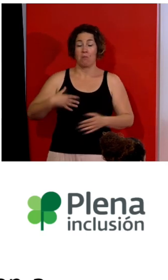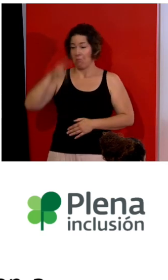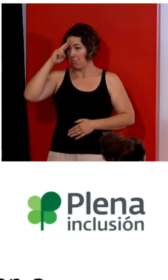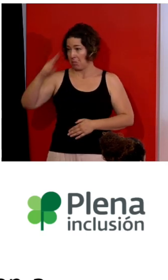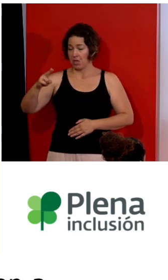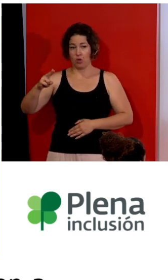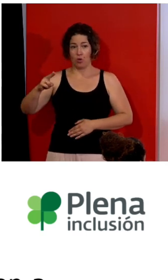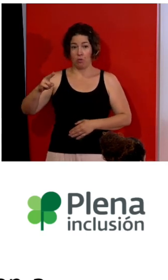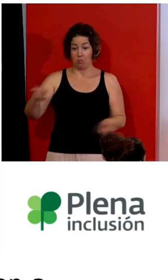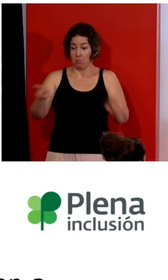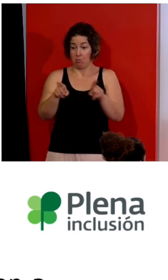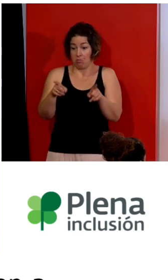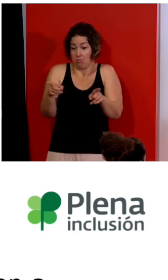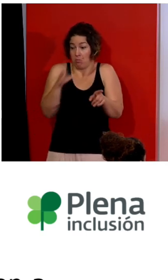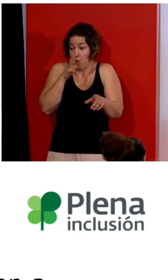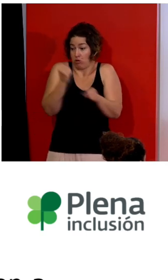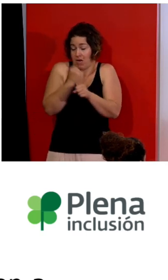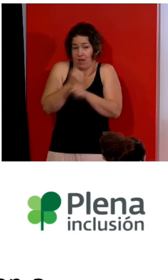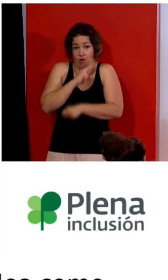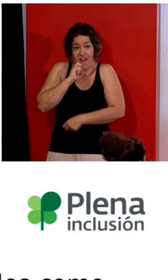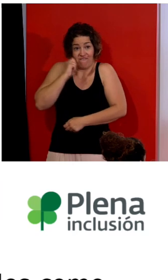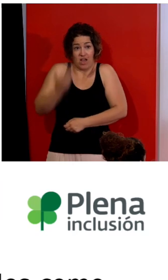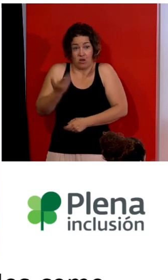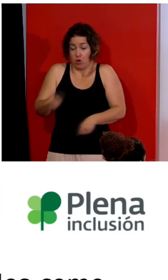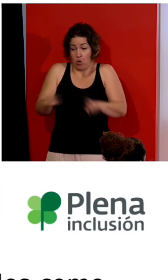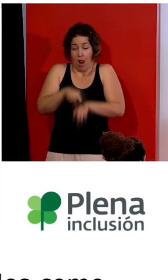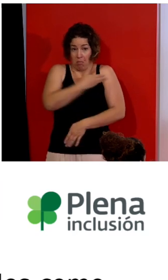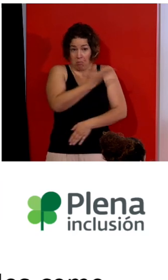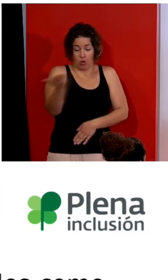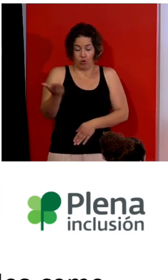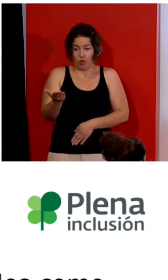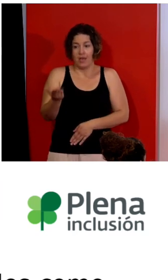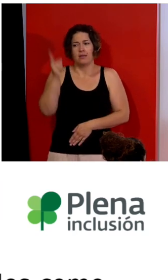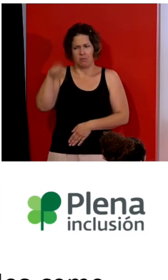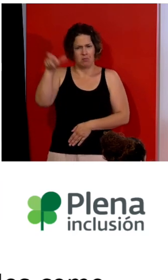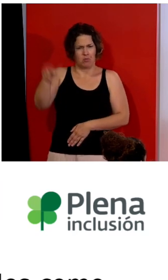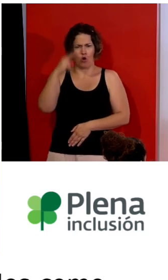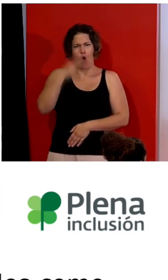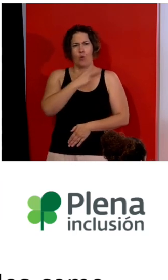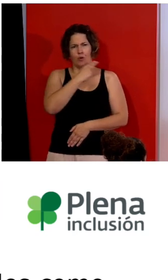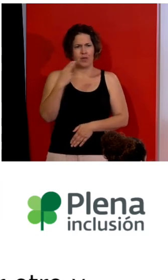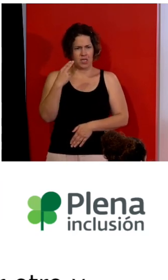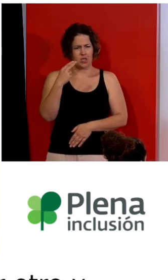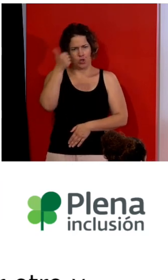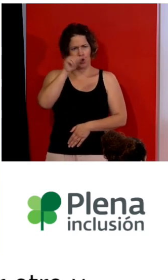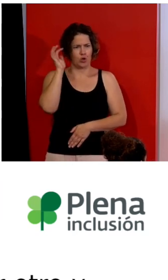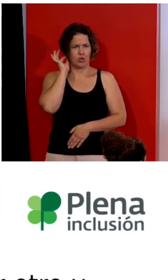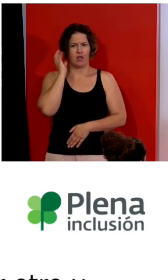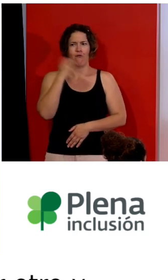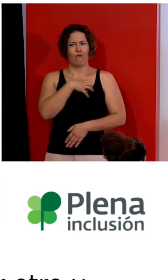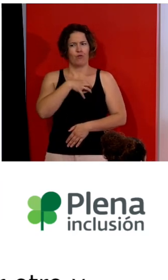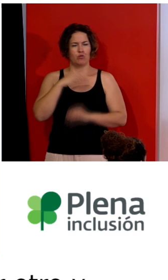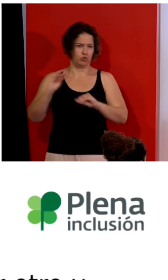respetándoles como trabajadores valiosos como cualquier otro y comprometidos y comprometidas con su